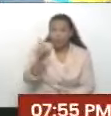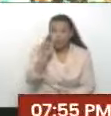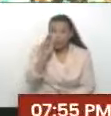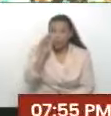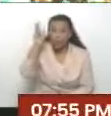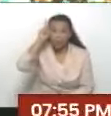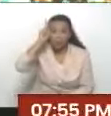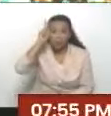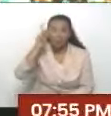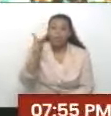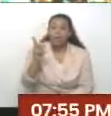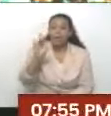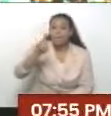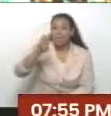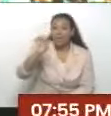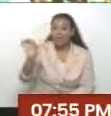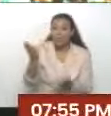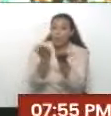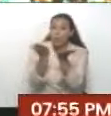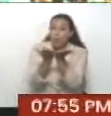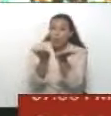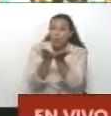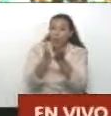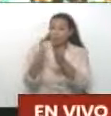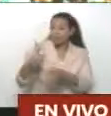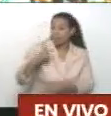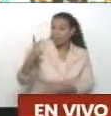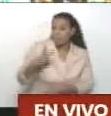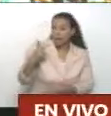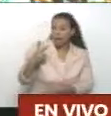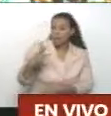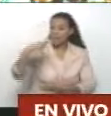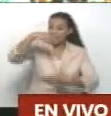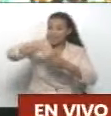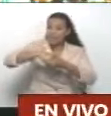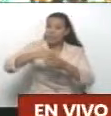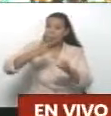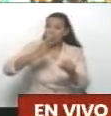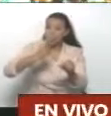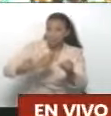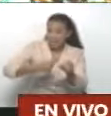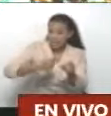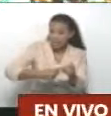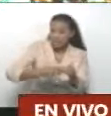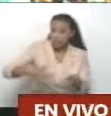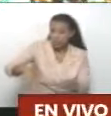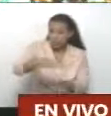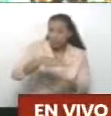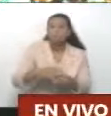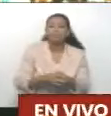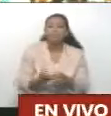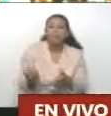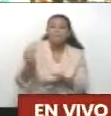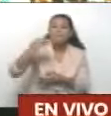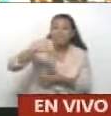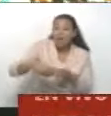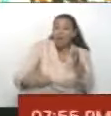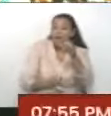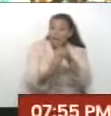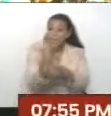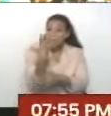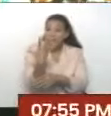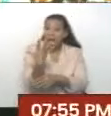la Escuela de Formación de Diplomáticos Pedro Gual y además voy a crear